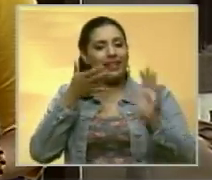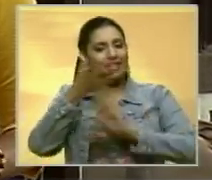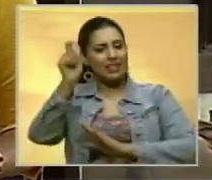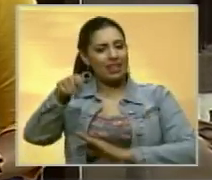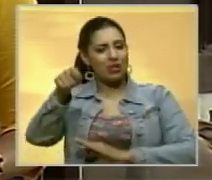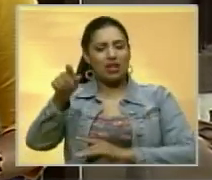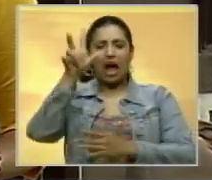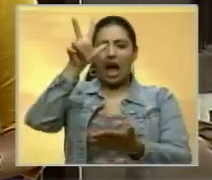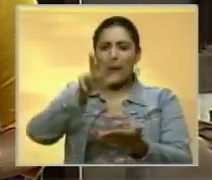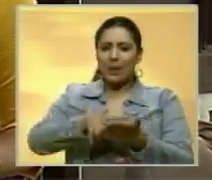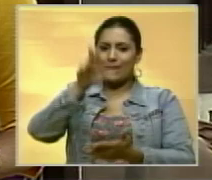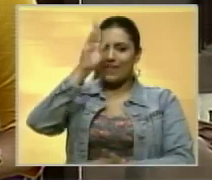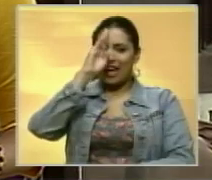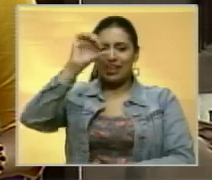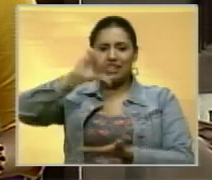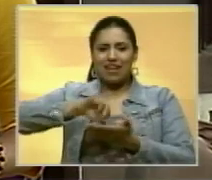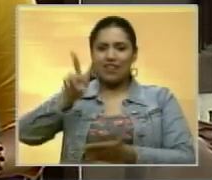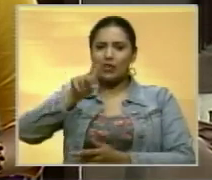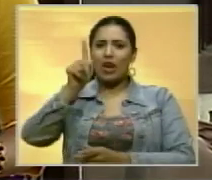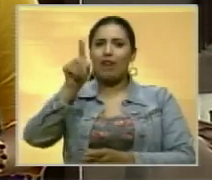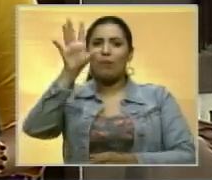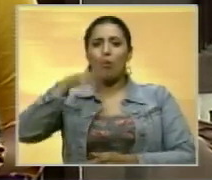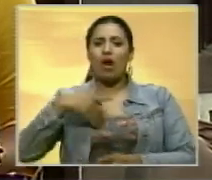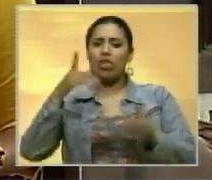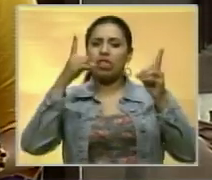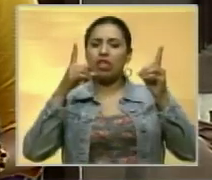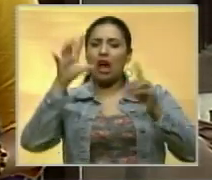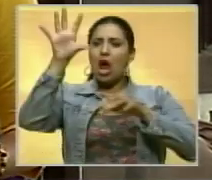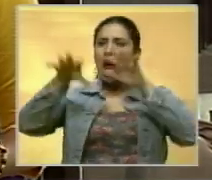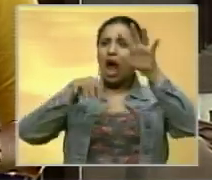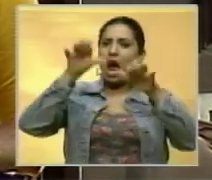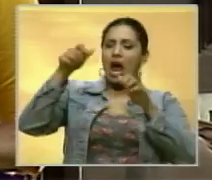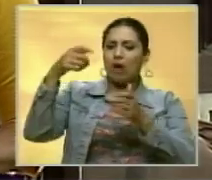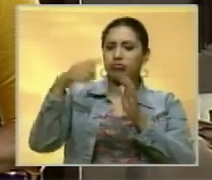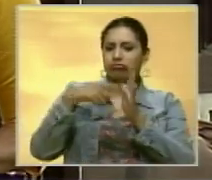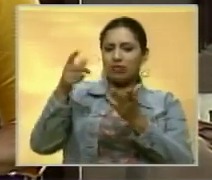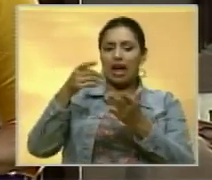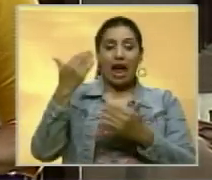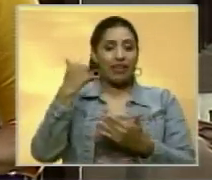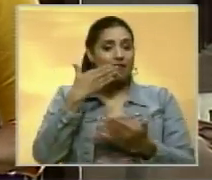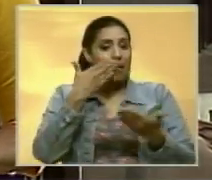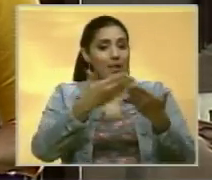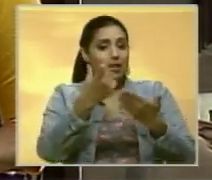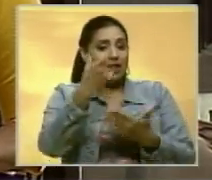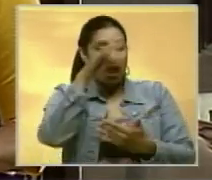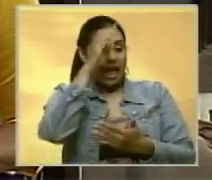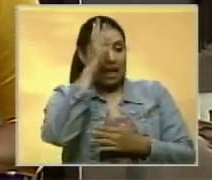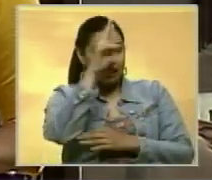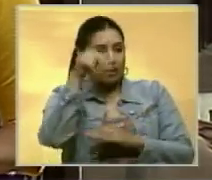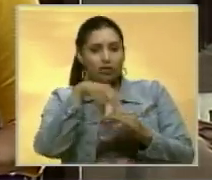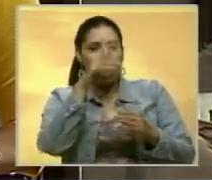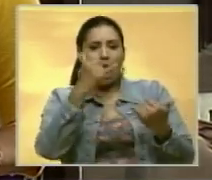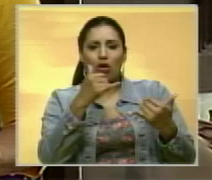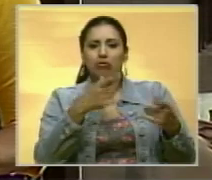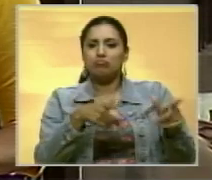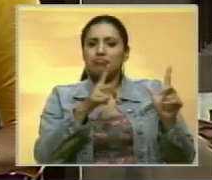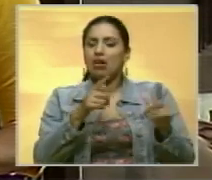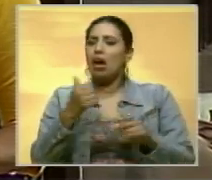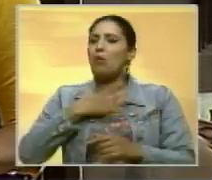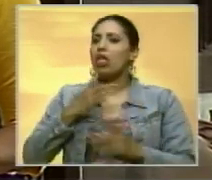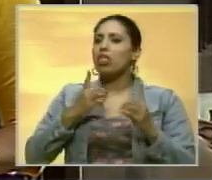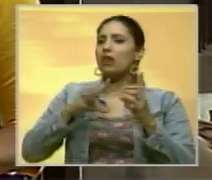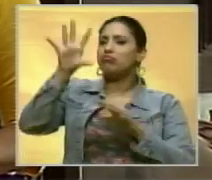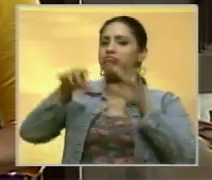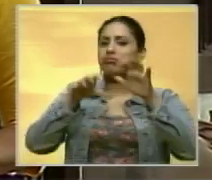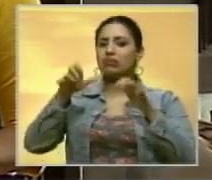TSJ que autoriza al Banco Central de Venezuela para establecer acuerdos sin que antes sean aprobados por el Parlamento y también sobre